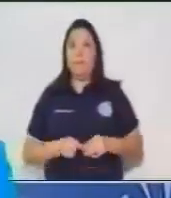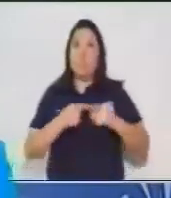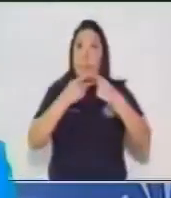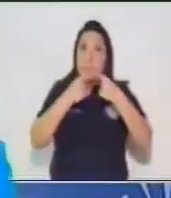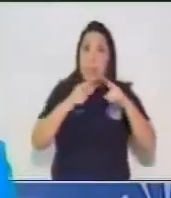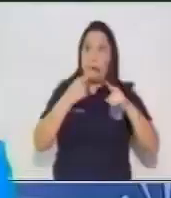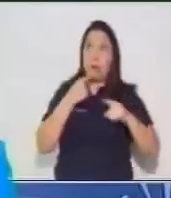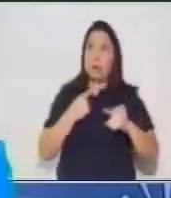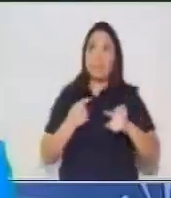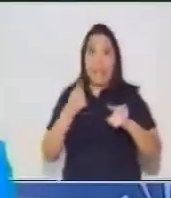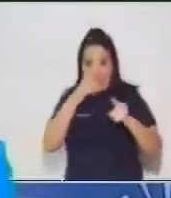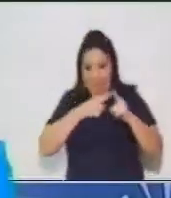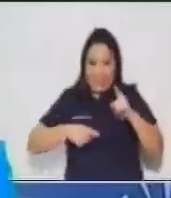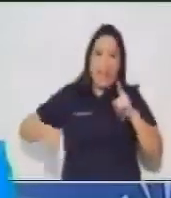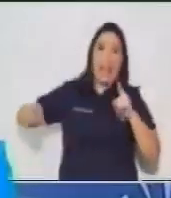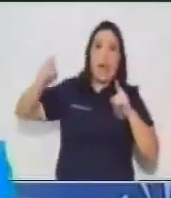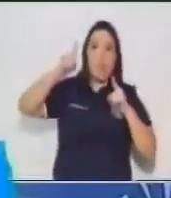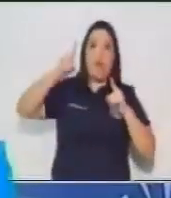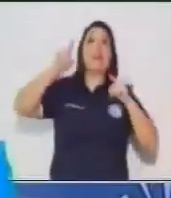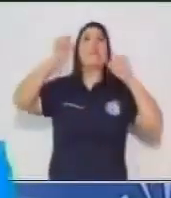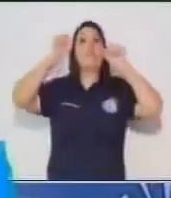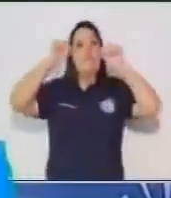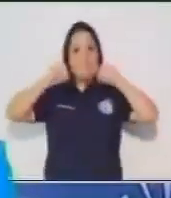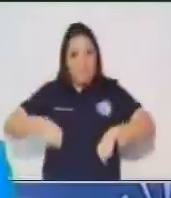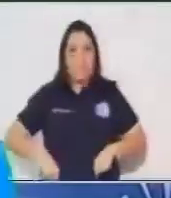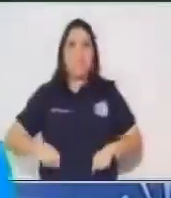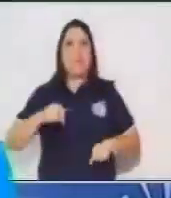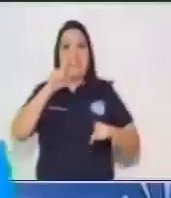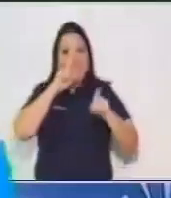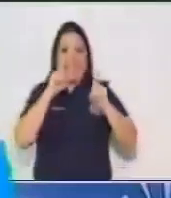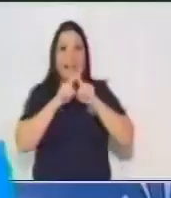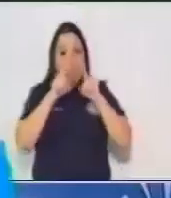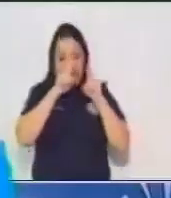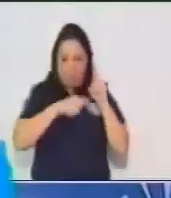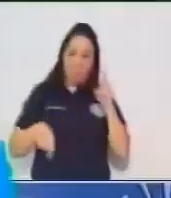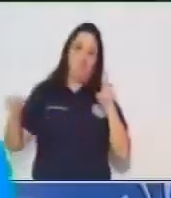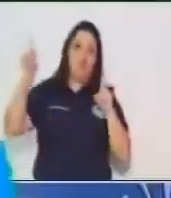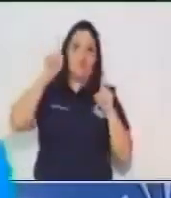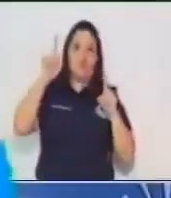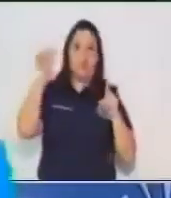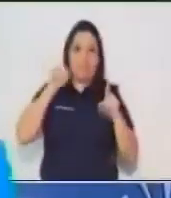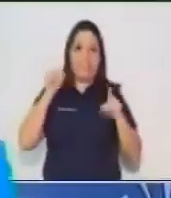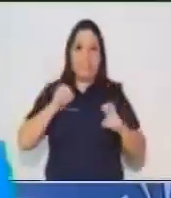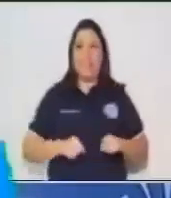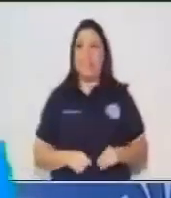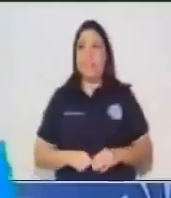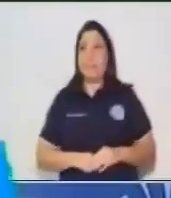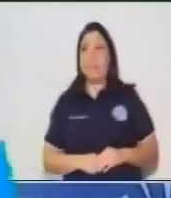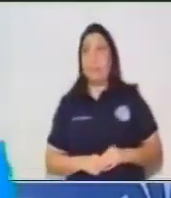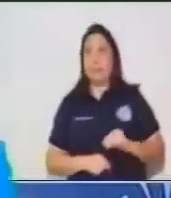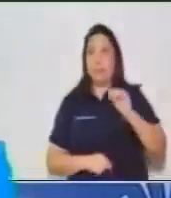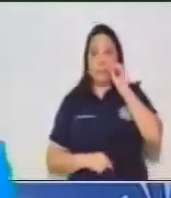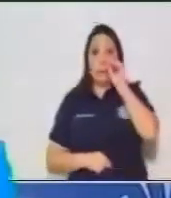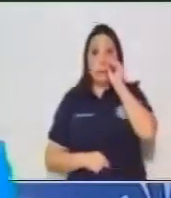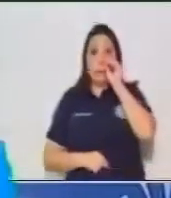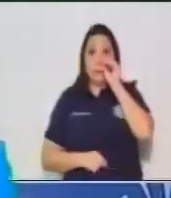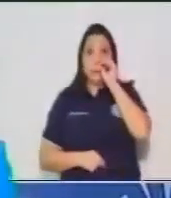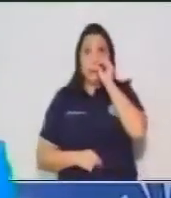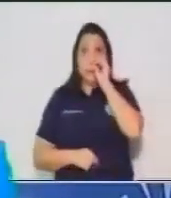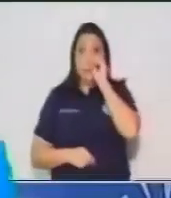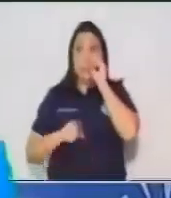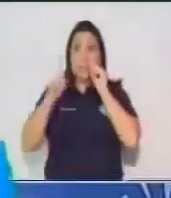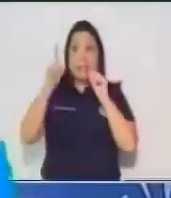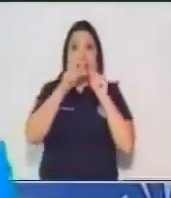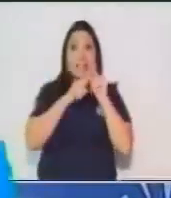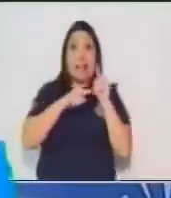pero si das la vuelta, ¿verdad? Puedes medir la otra mitad, la parte de abajo. La ventaja con